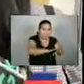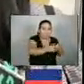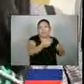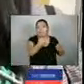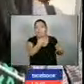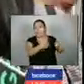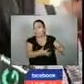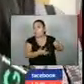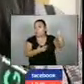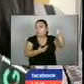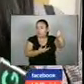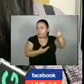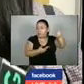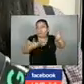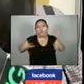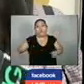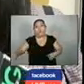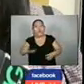entonces